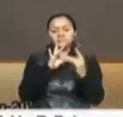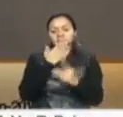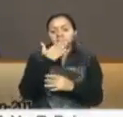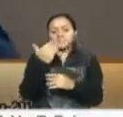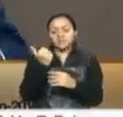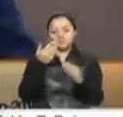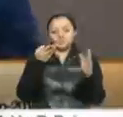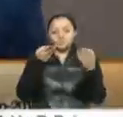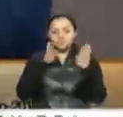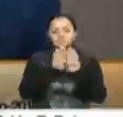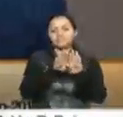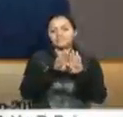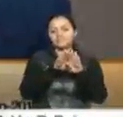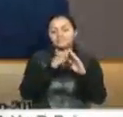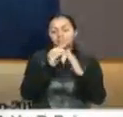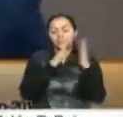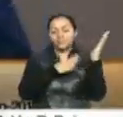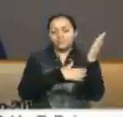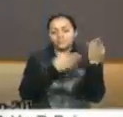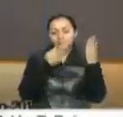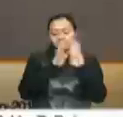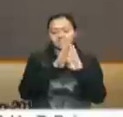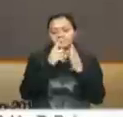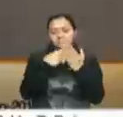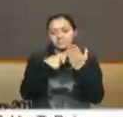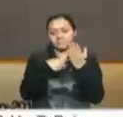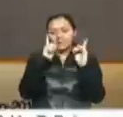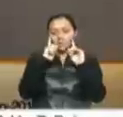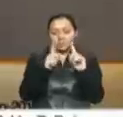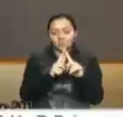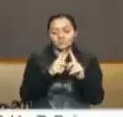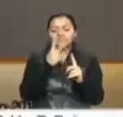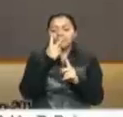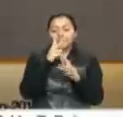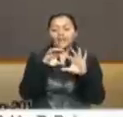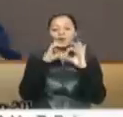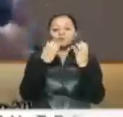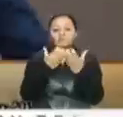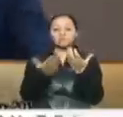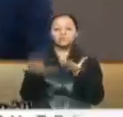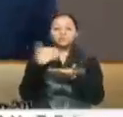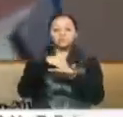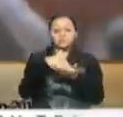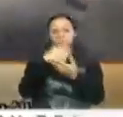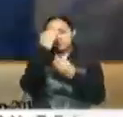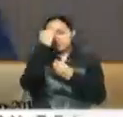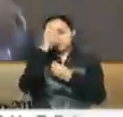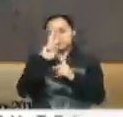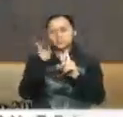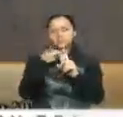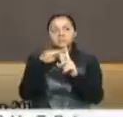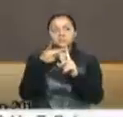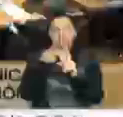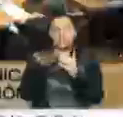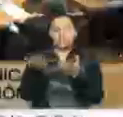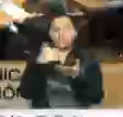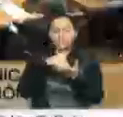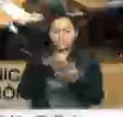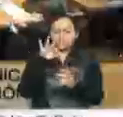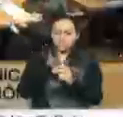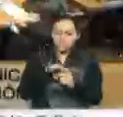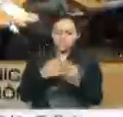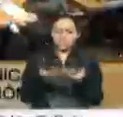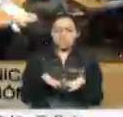de proyectos y su tratamiento. ¿Para qué tiene que ir nuevamente a la comisión para que emite informe de segundo debate para volver a votar aquí?